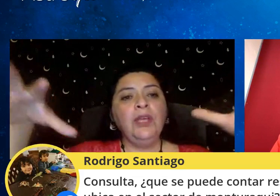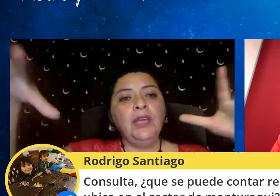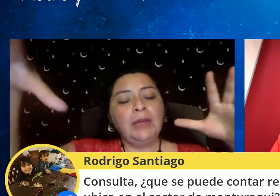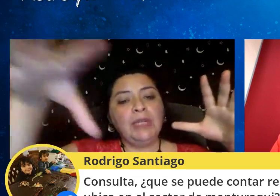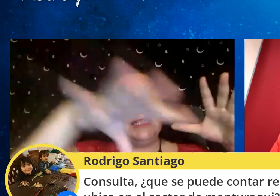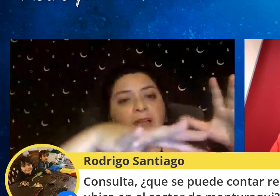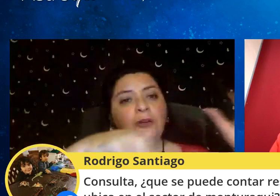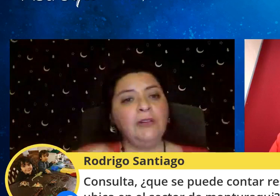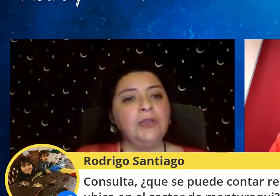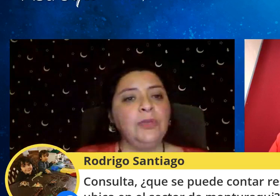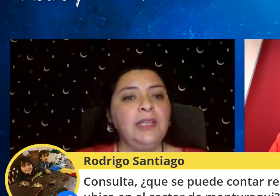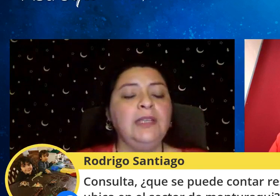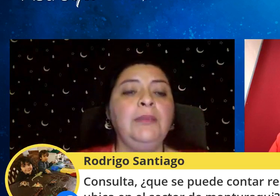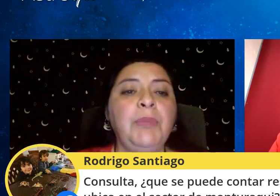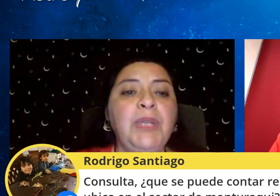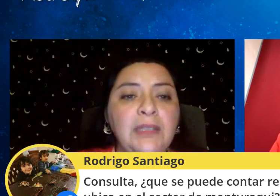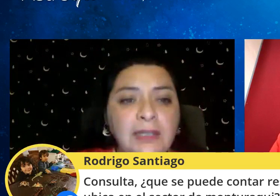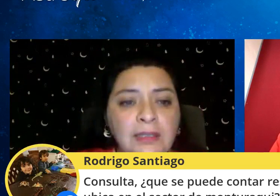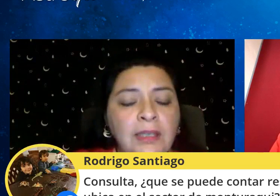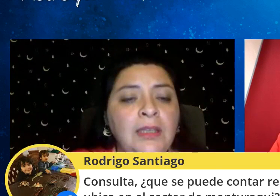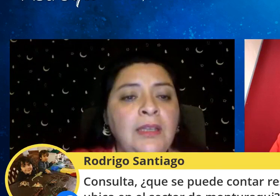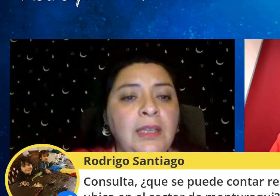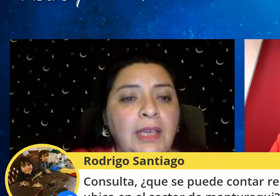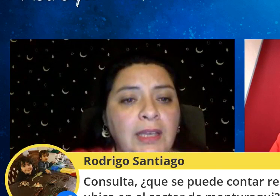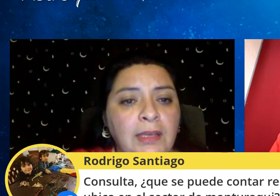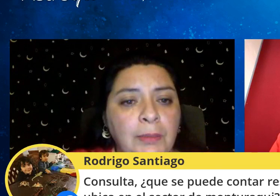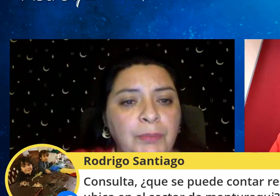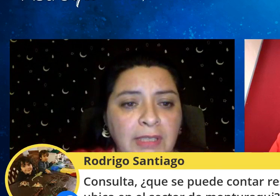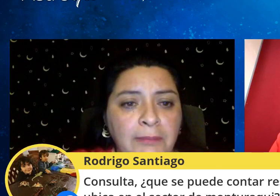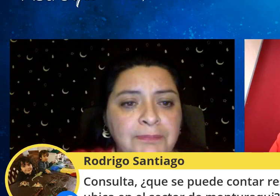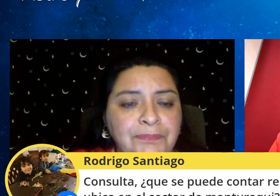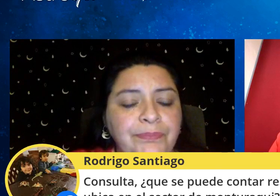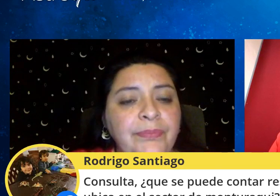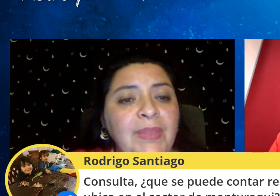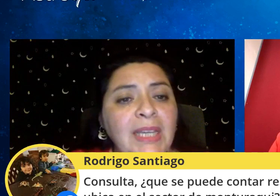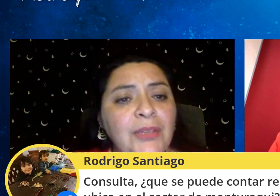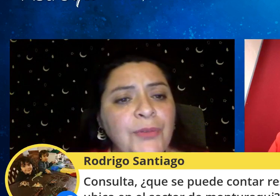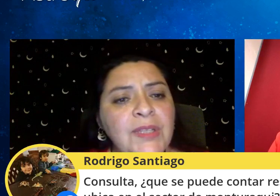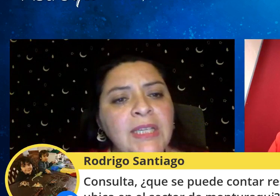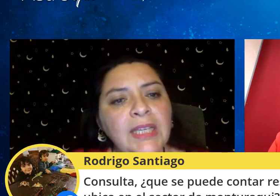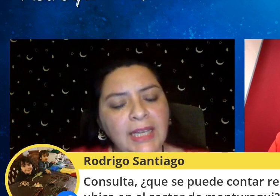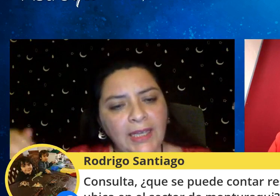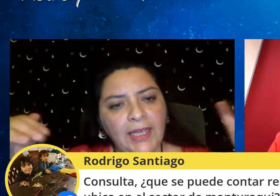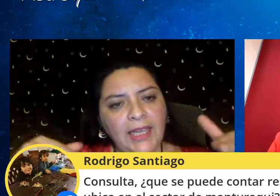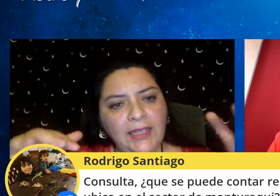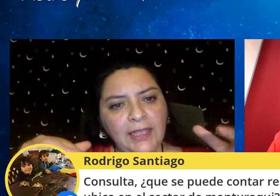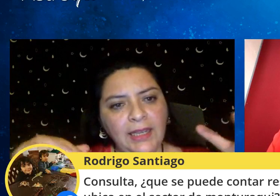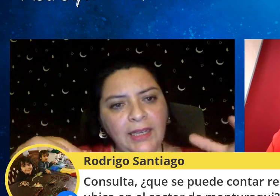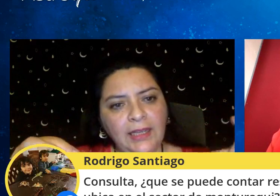paleozoicos, aparte la cobertura de ignimbritas pleistocena. Entonces,